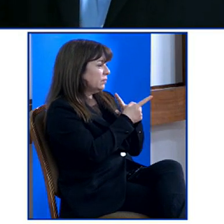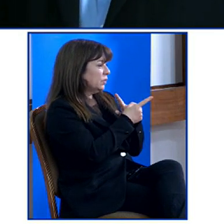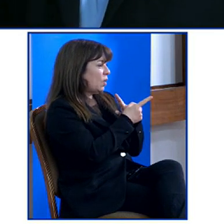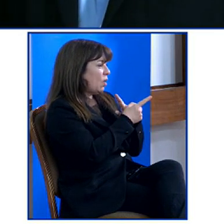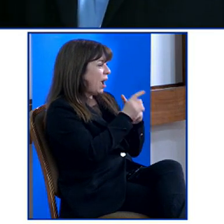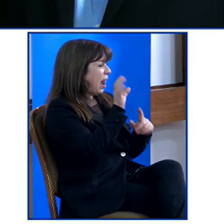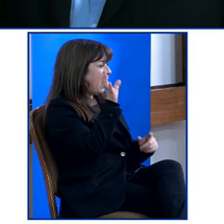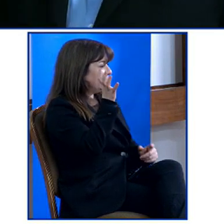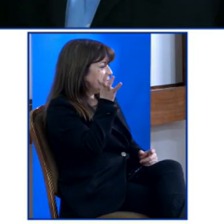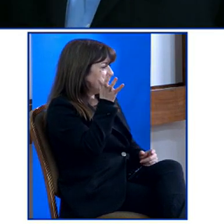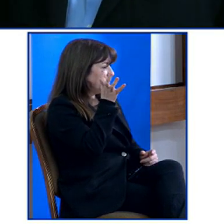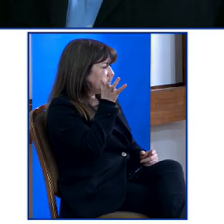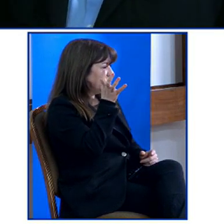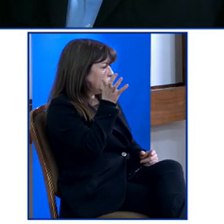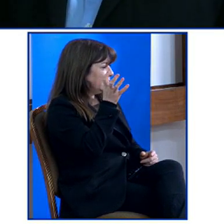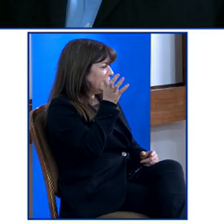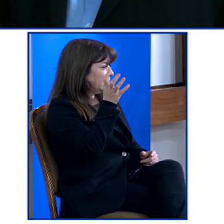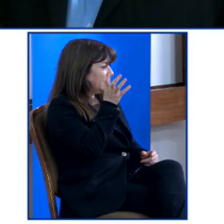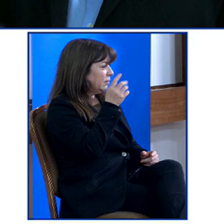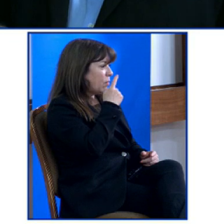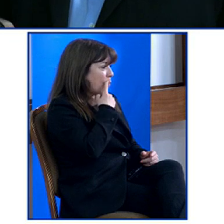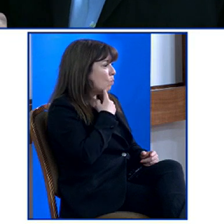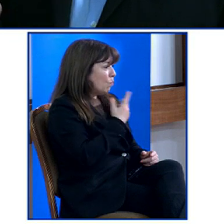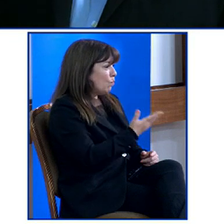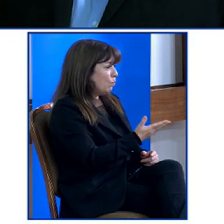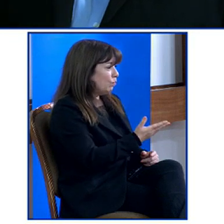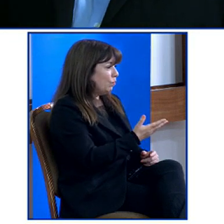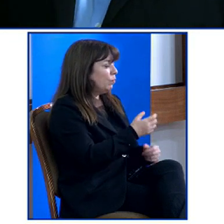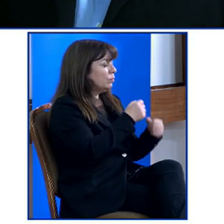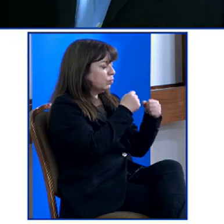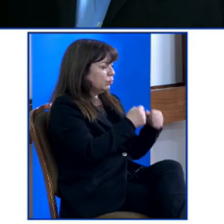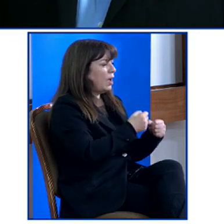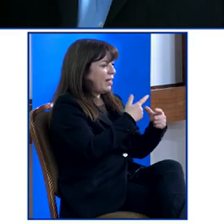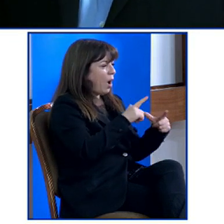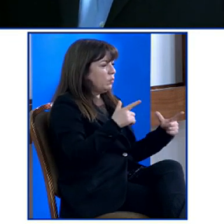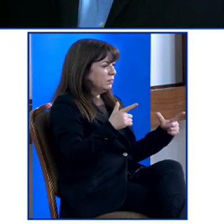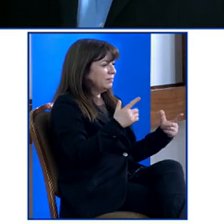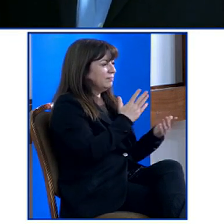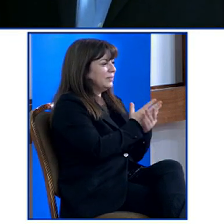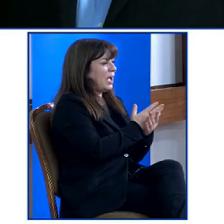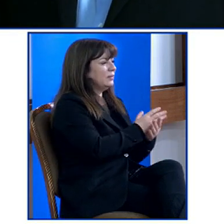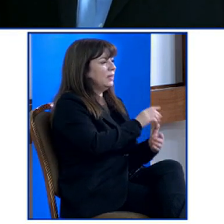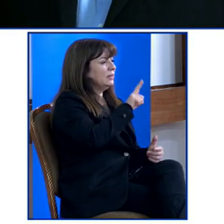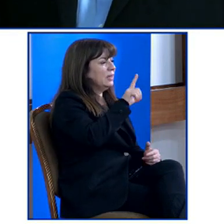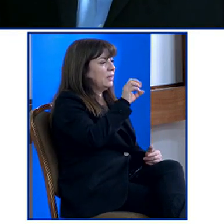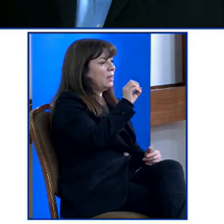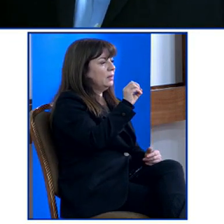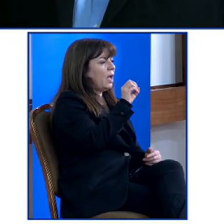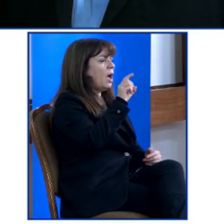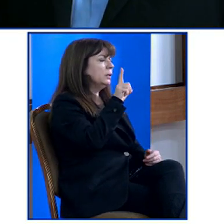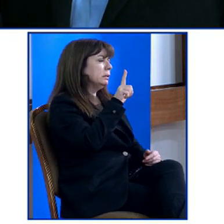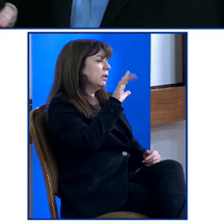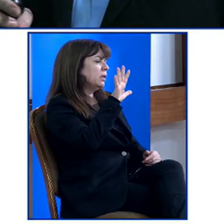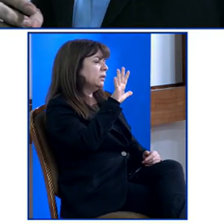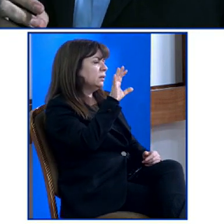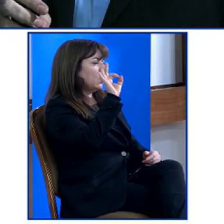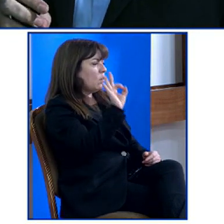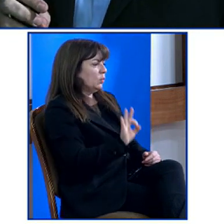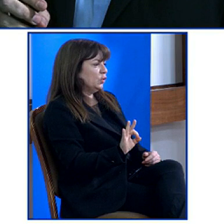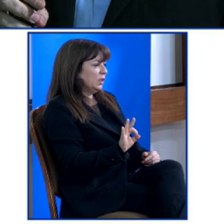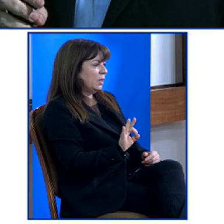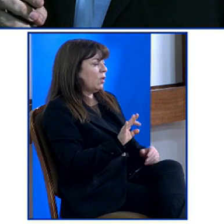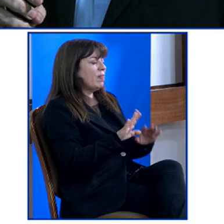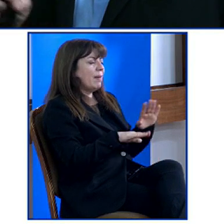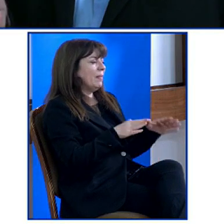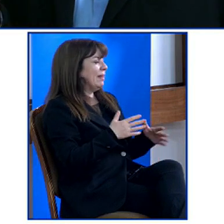climático actual, generado por el hombre, puede aumentar hasta un 70 o un 75%,